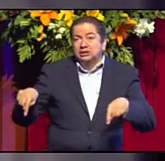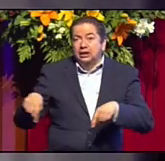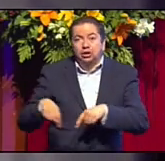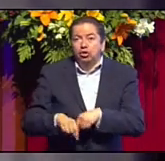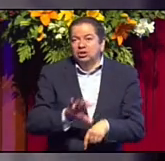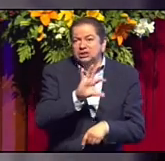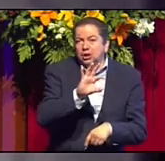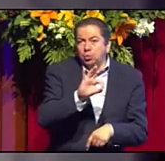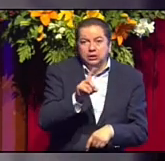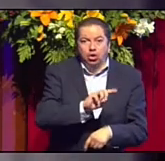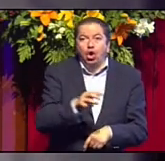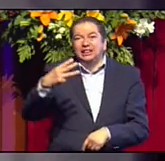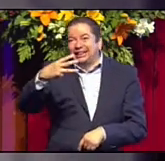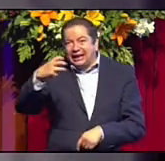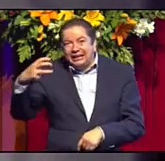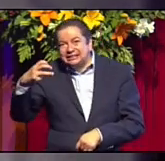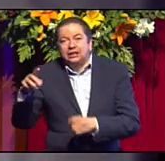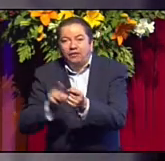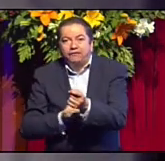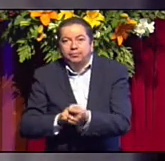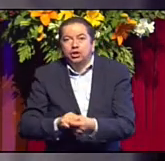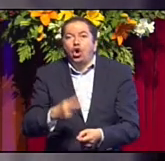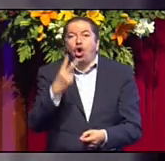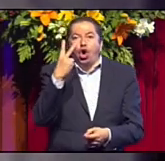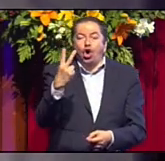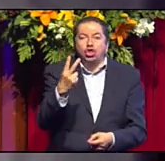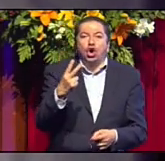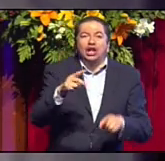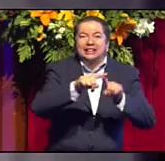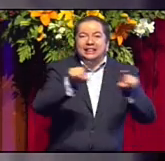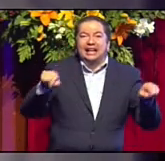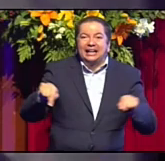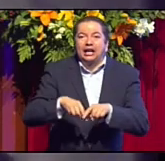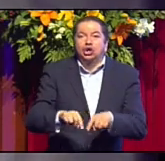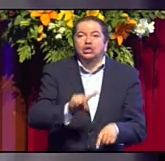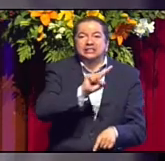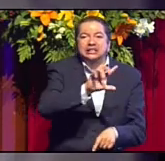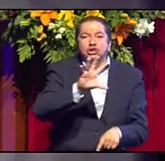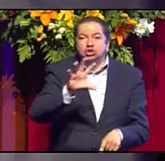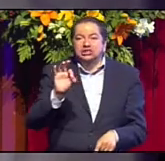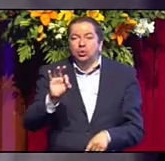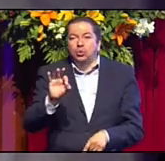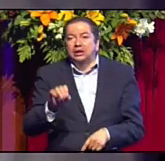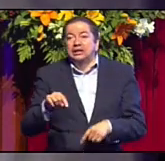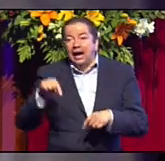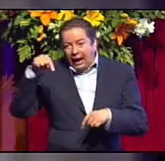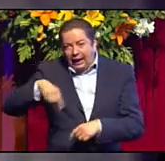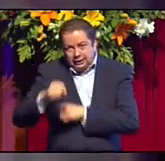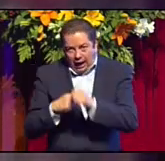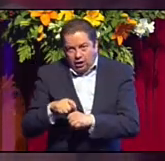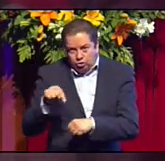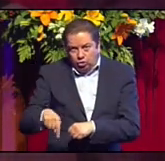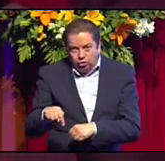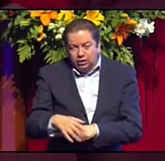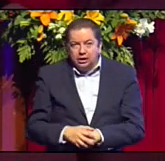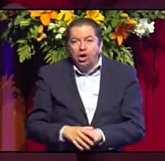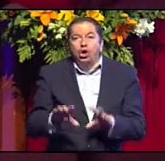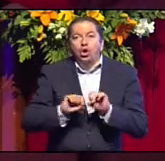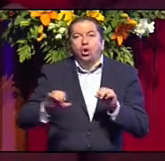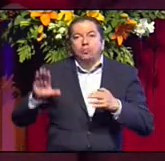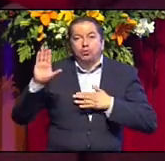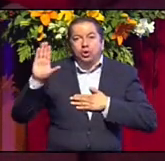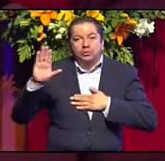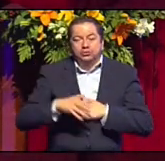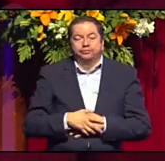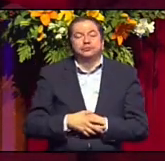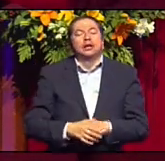familias, sino para unas 300 familias o dos terrenos de 150, pero este año, no el 2025, este año. El compromiso está